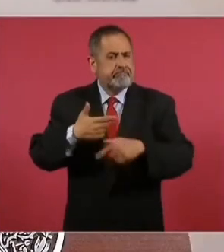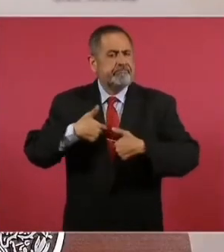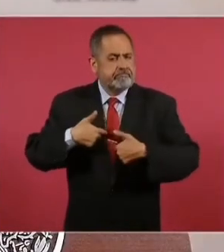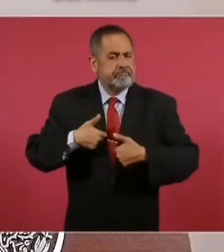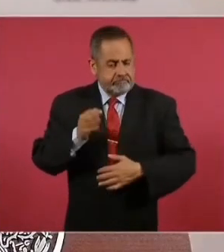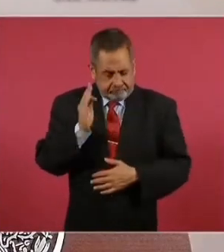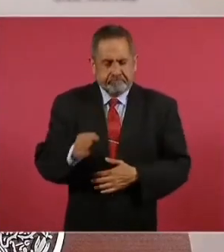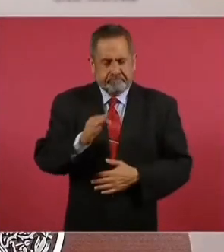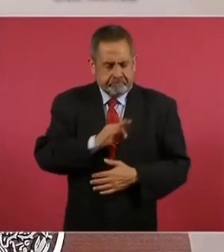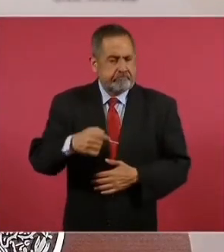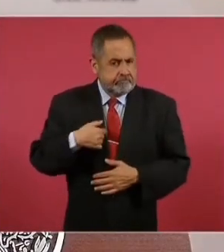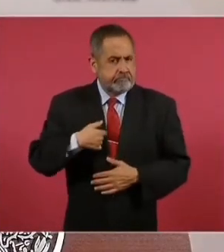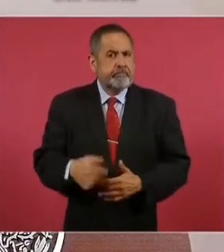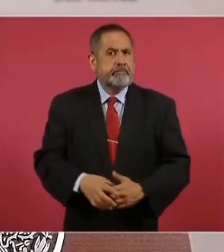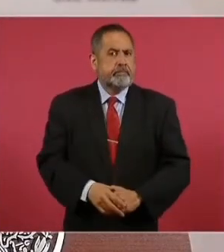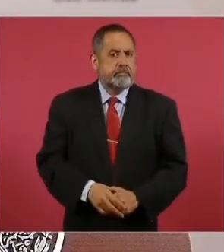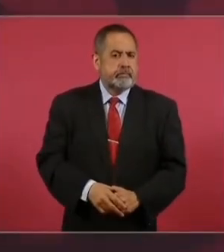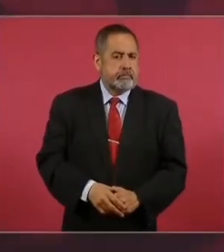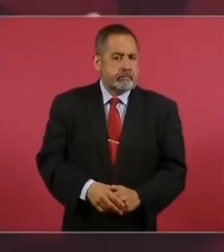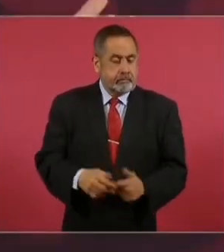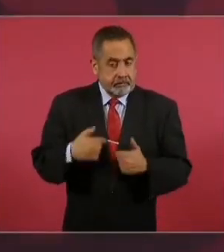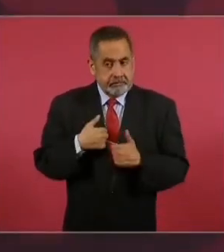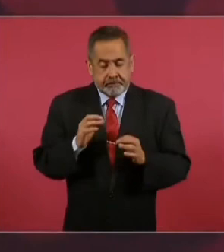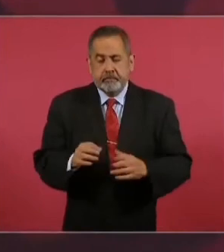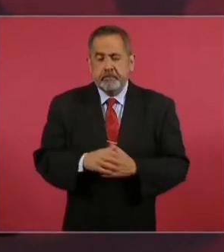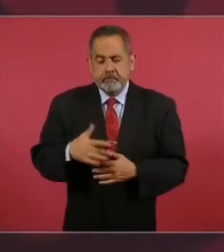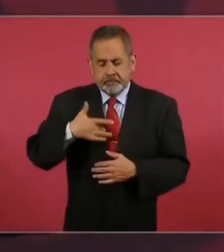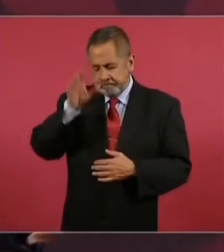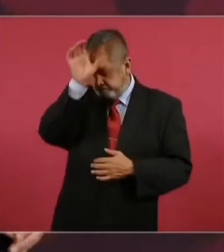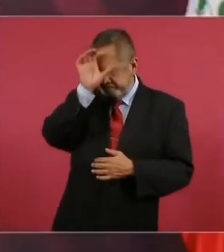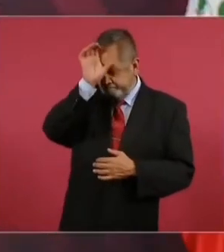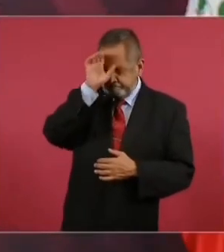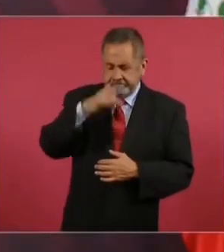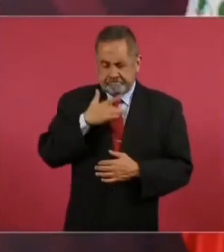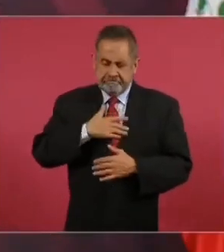lo asumo, porque tengo mi conciencia tranquila.